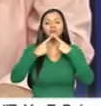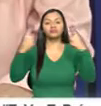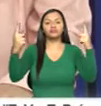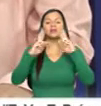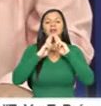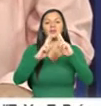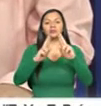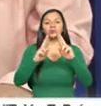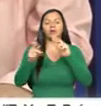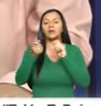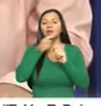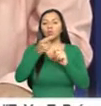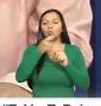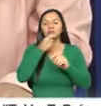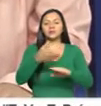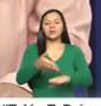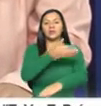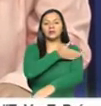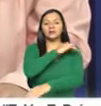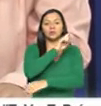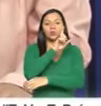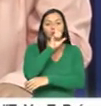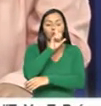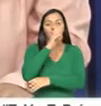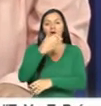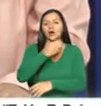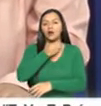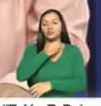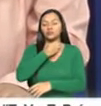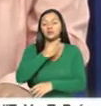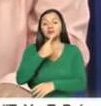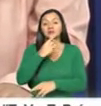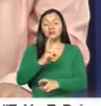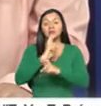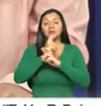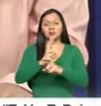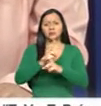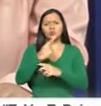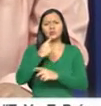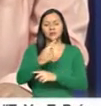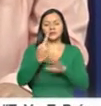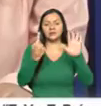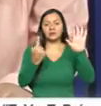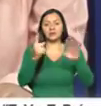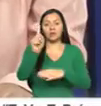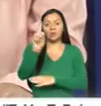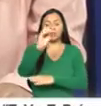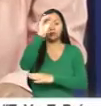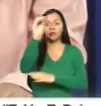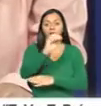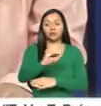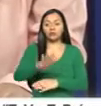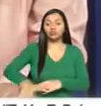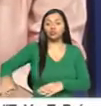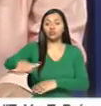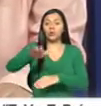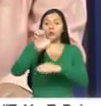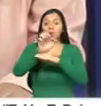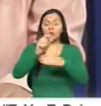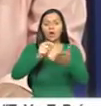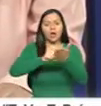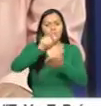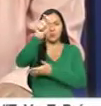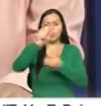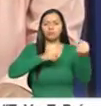resultados de una encuesta realizada entre julio y agosto. Uno de los resultados destaca que el 61% de los ecuatorianos aprueba